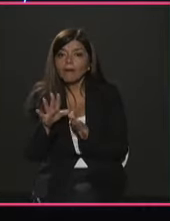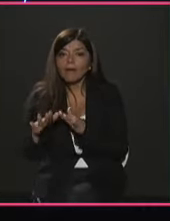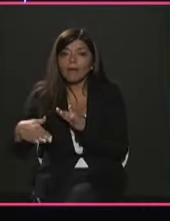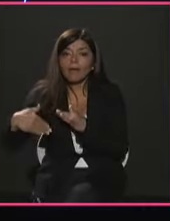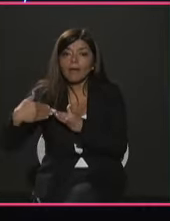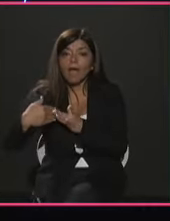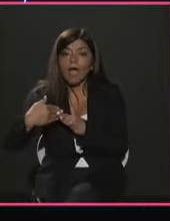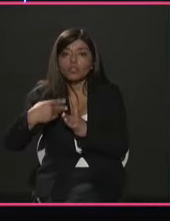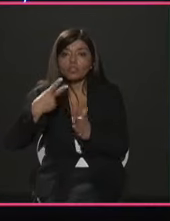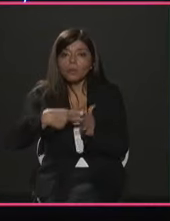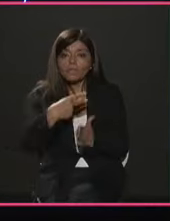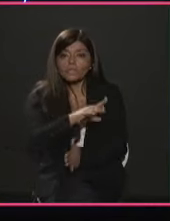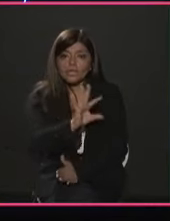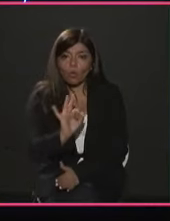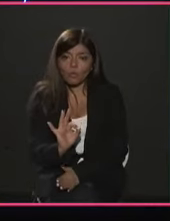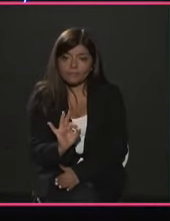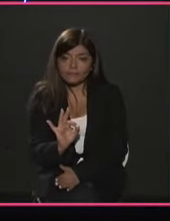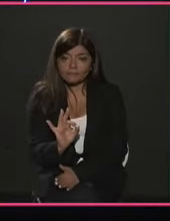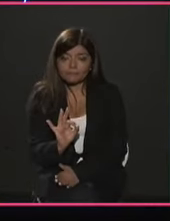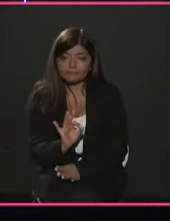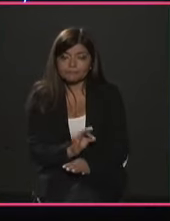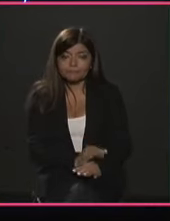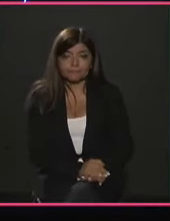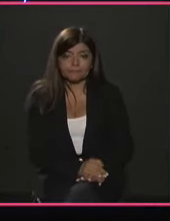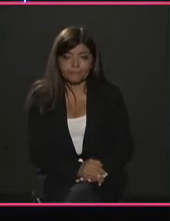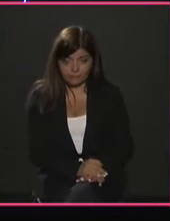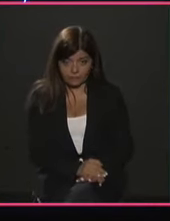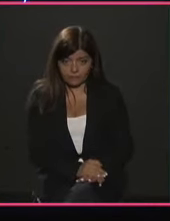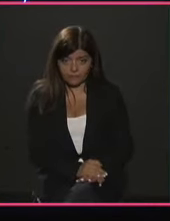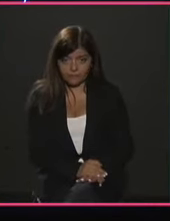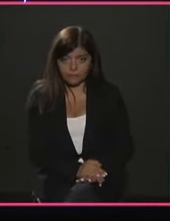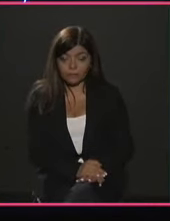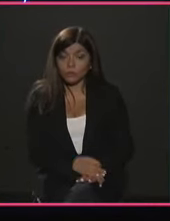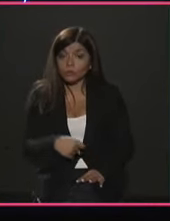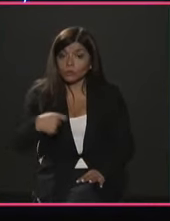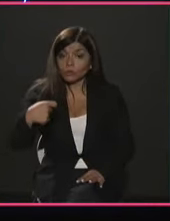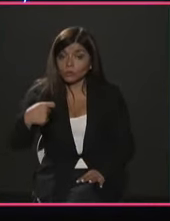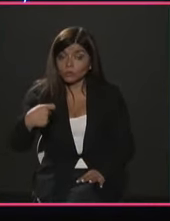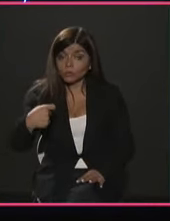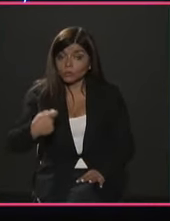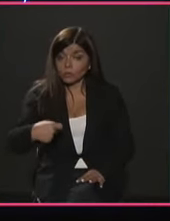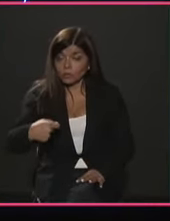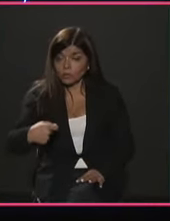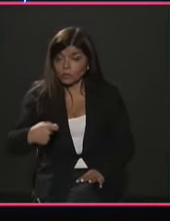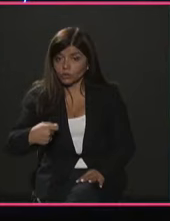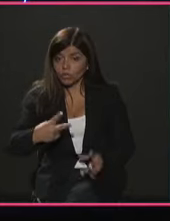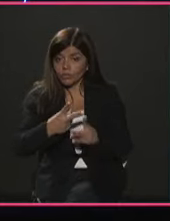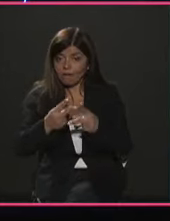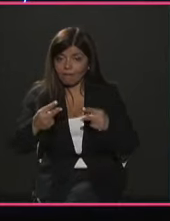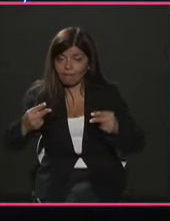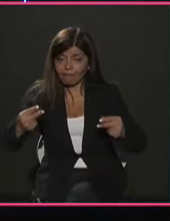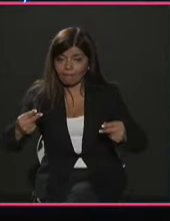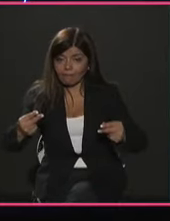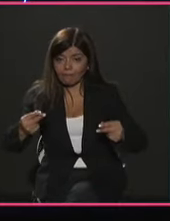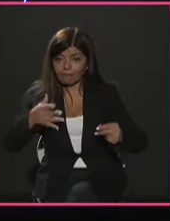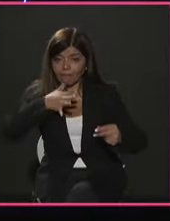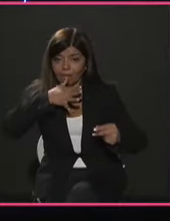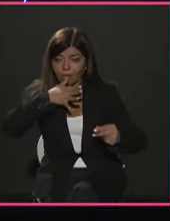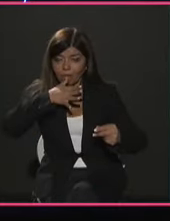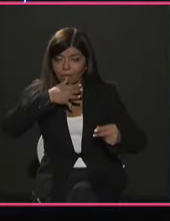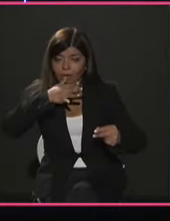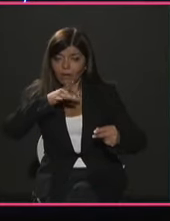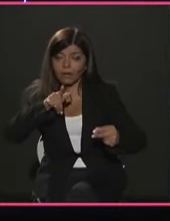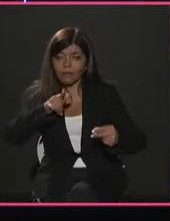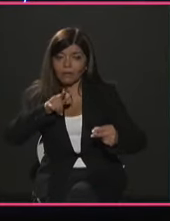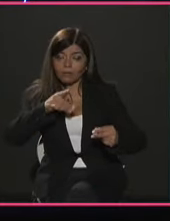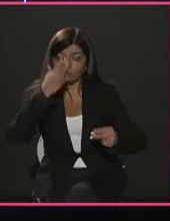eh 50 el costo de la calidad de Agua de